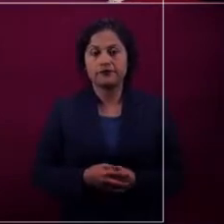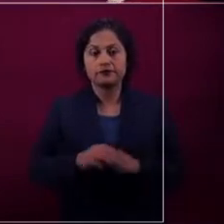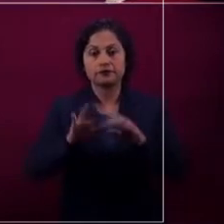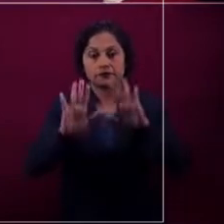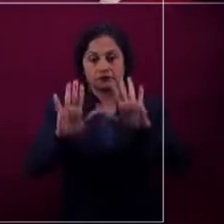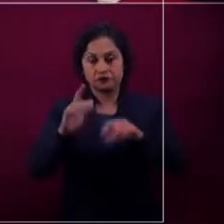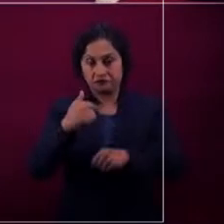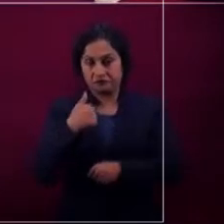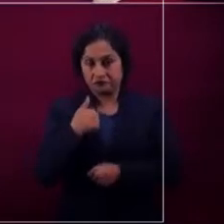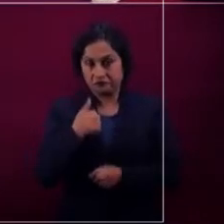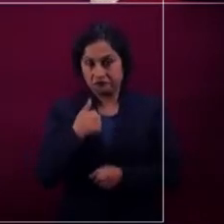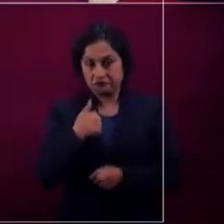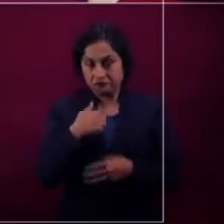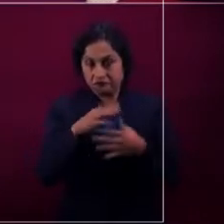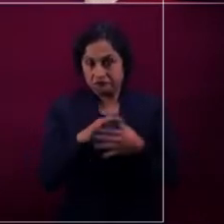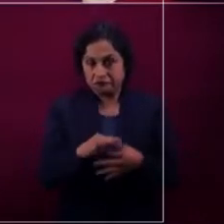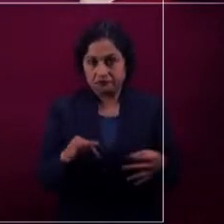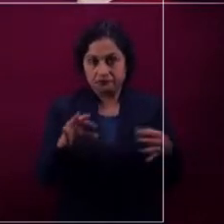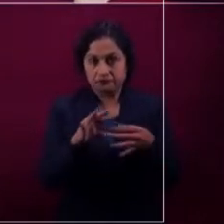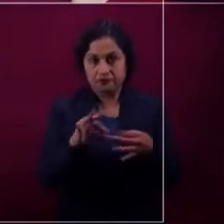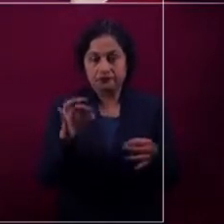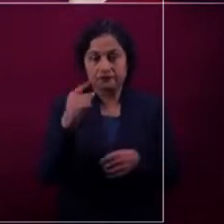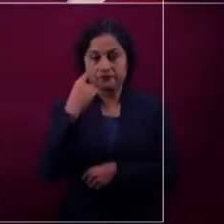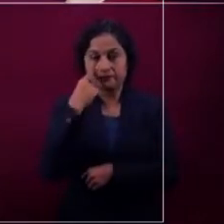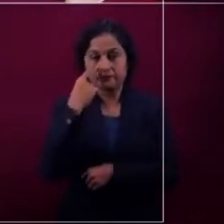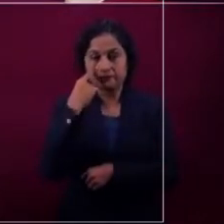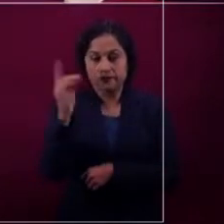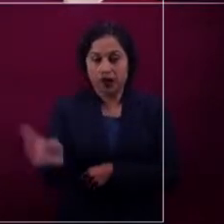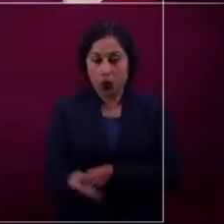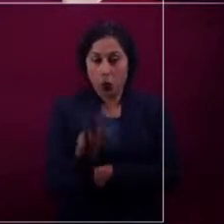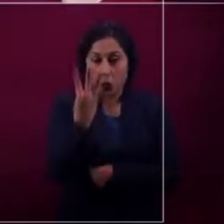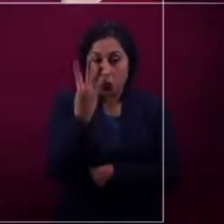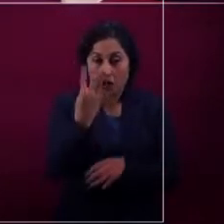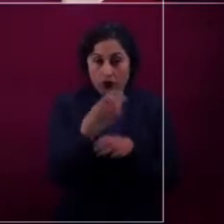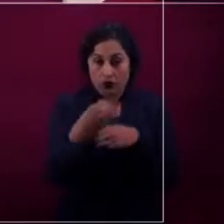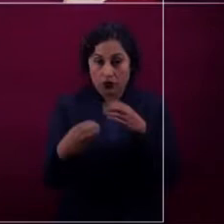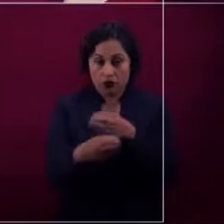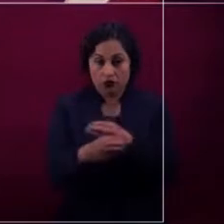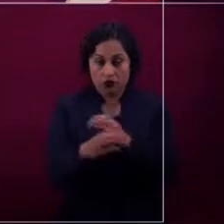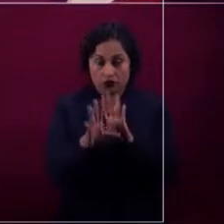comento de cuatro cosas así.